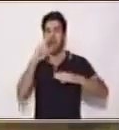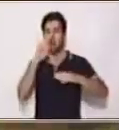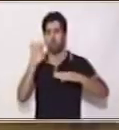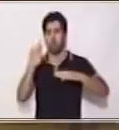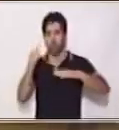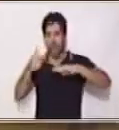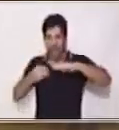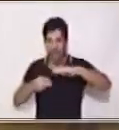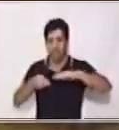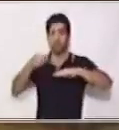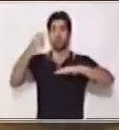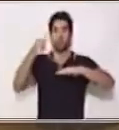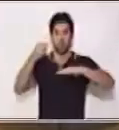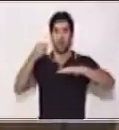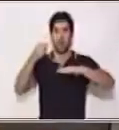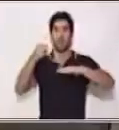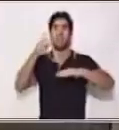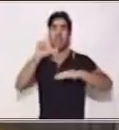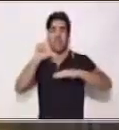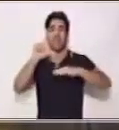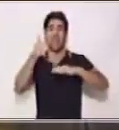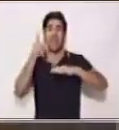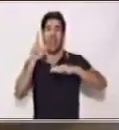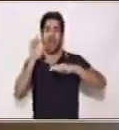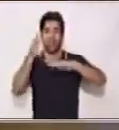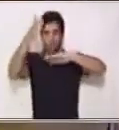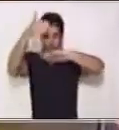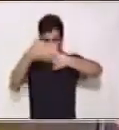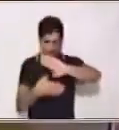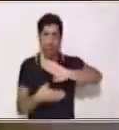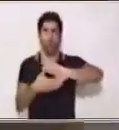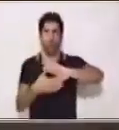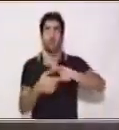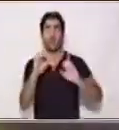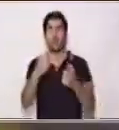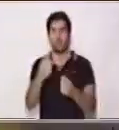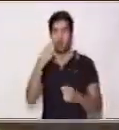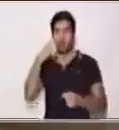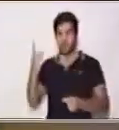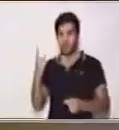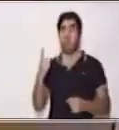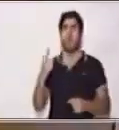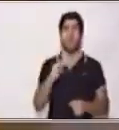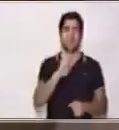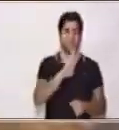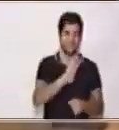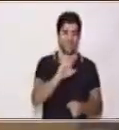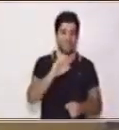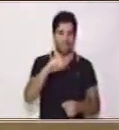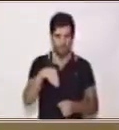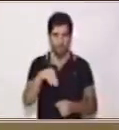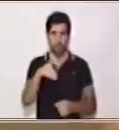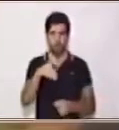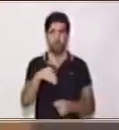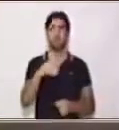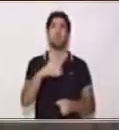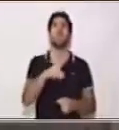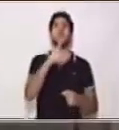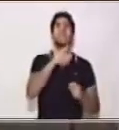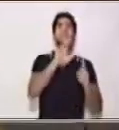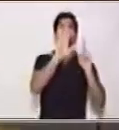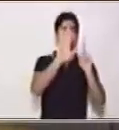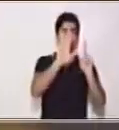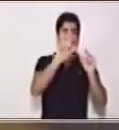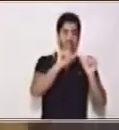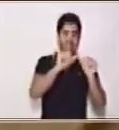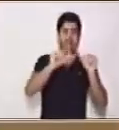centímetros de base, 5 centímetros de altura y 6 centímetros de largo. Y